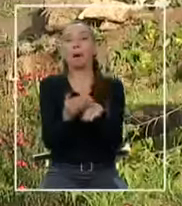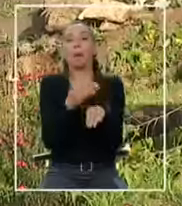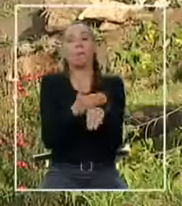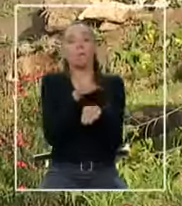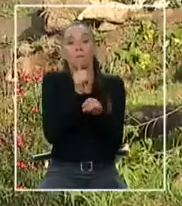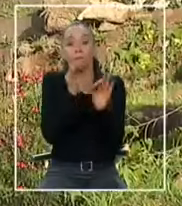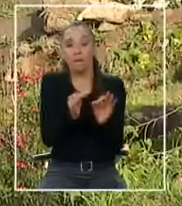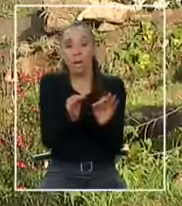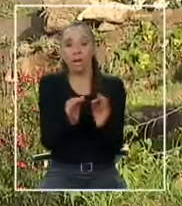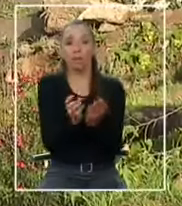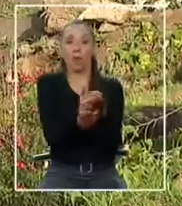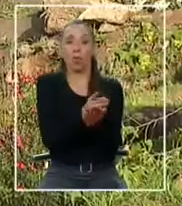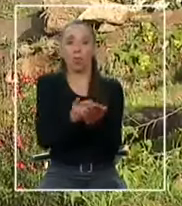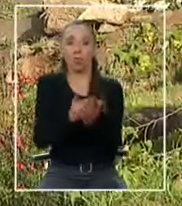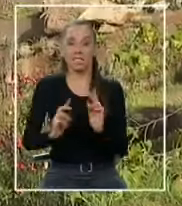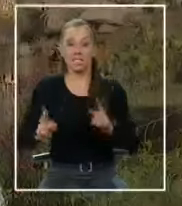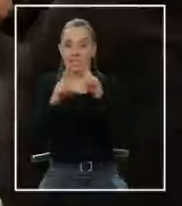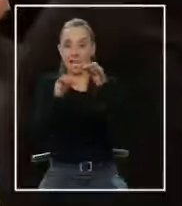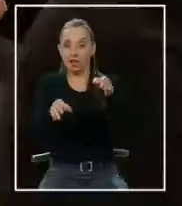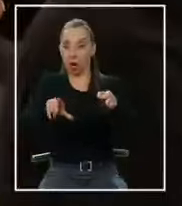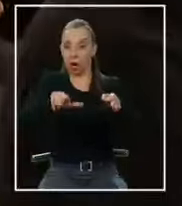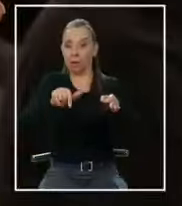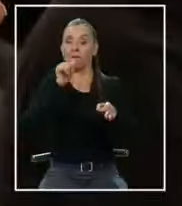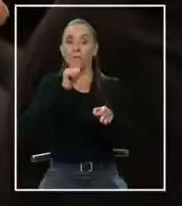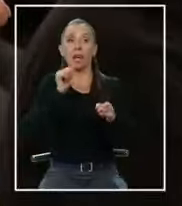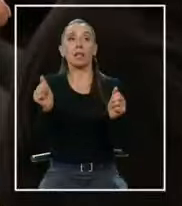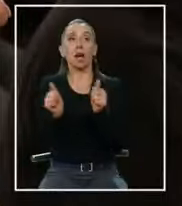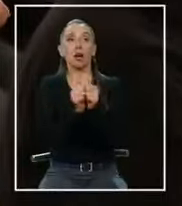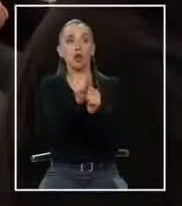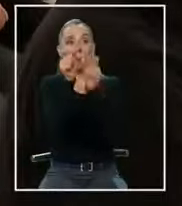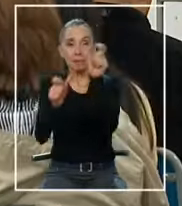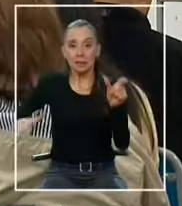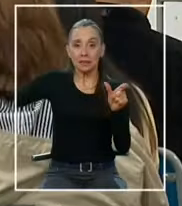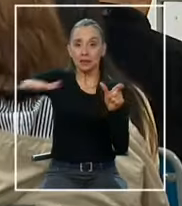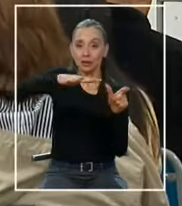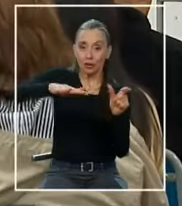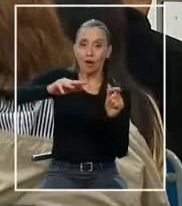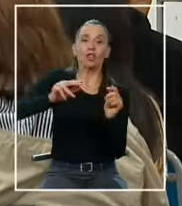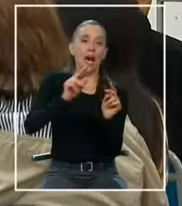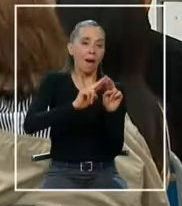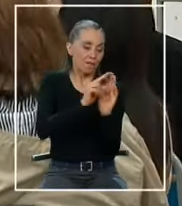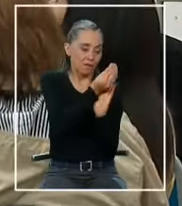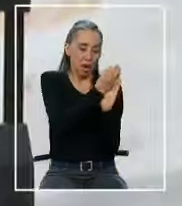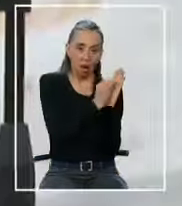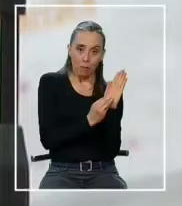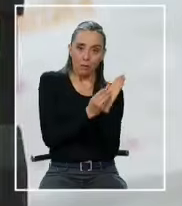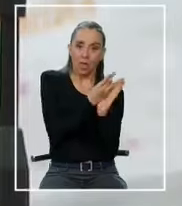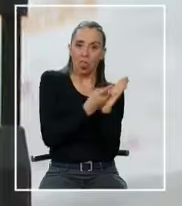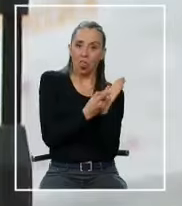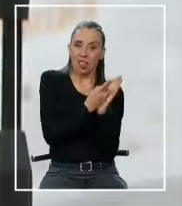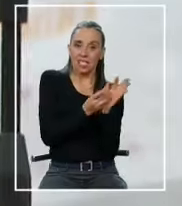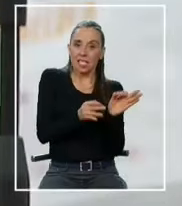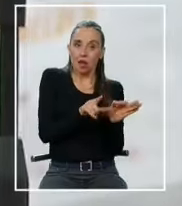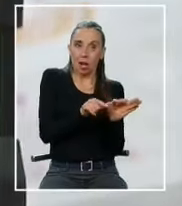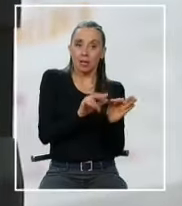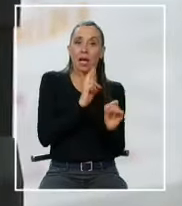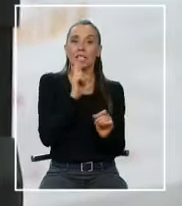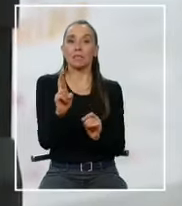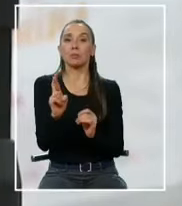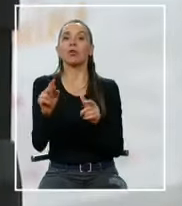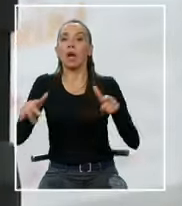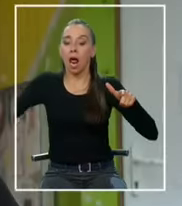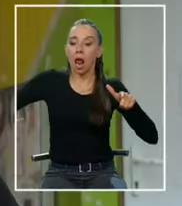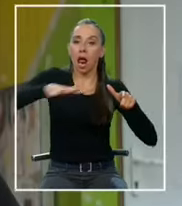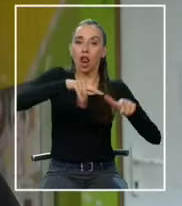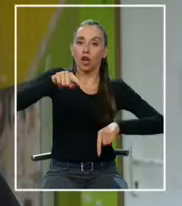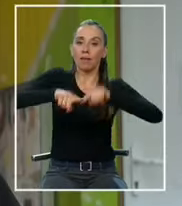preliminar. El diseño todavía no está, lo queremos construir junto con la comunidad porque sabemos que tiene que ser un diseño que responda a las expectativas que tiene el